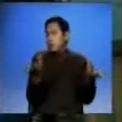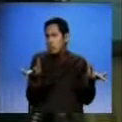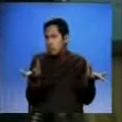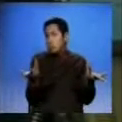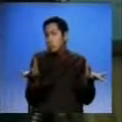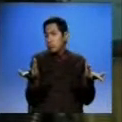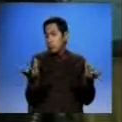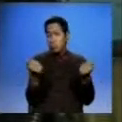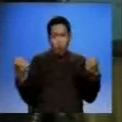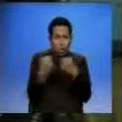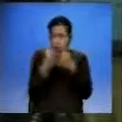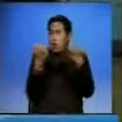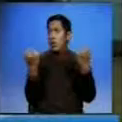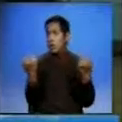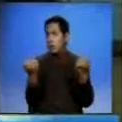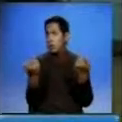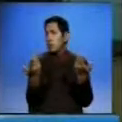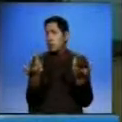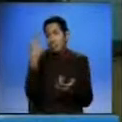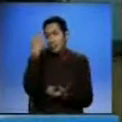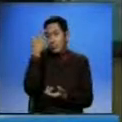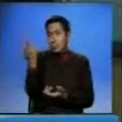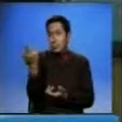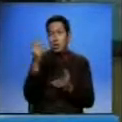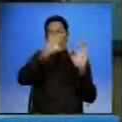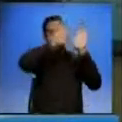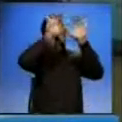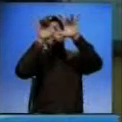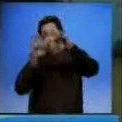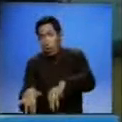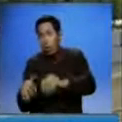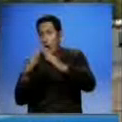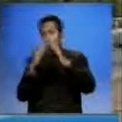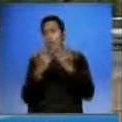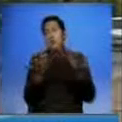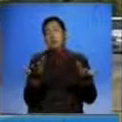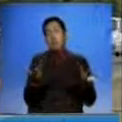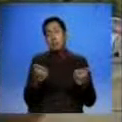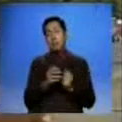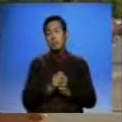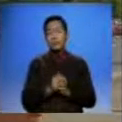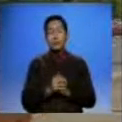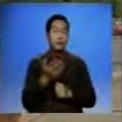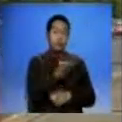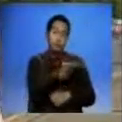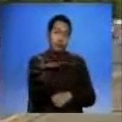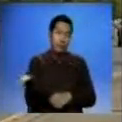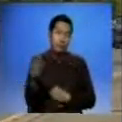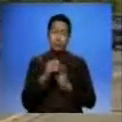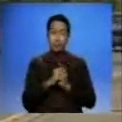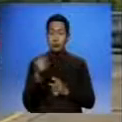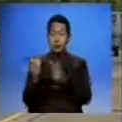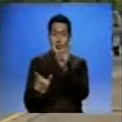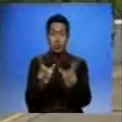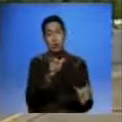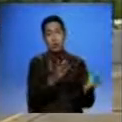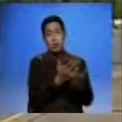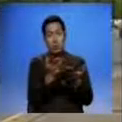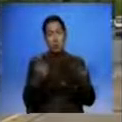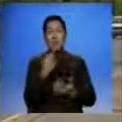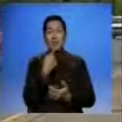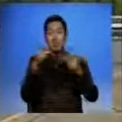Peligroso. Un choque ahí, imagínate, le cae encima a los condominios cercanos. Por lo sustentado es que los moradores cuestionan el puente